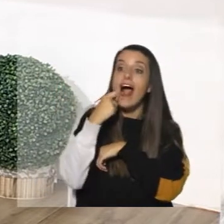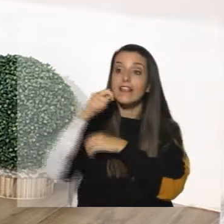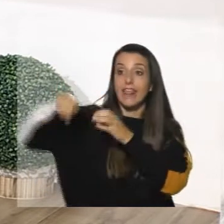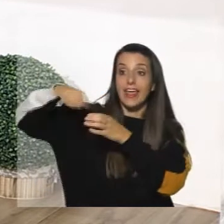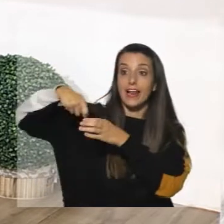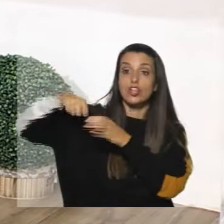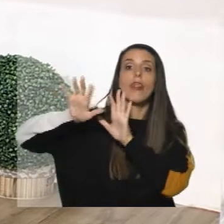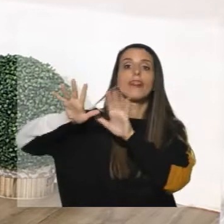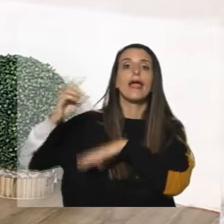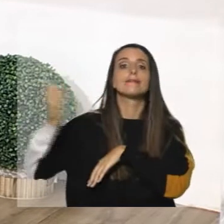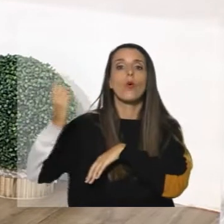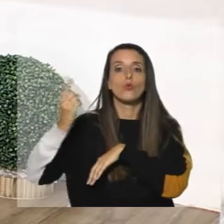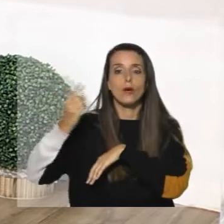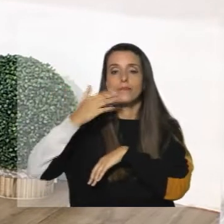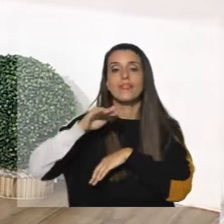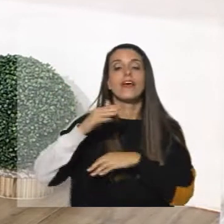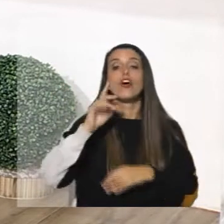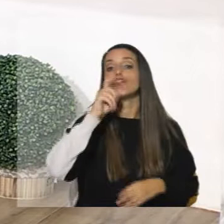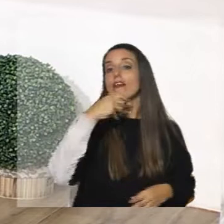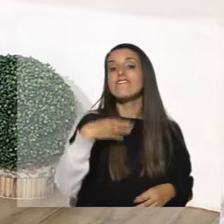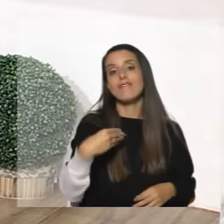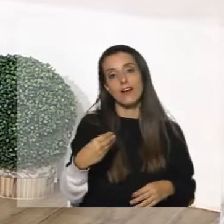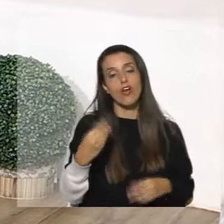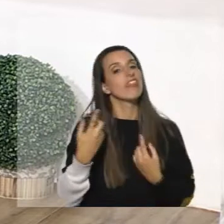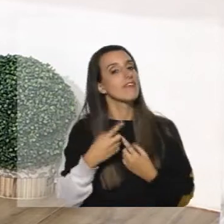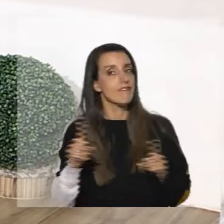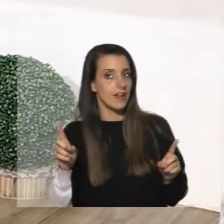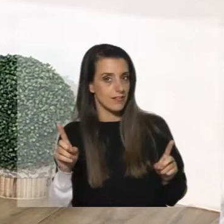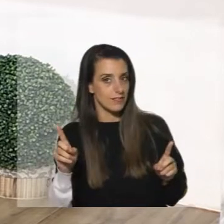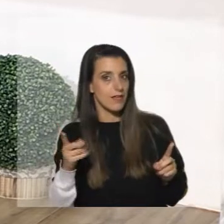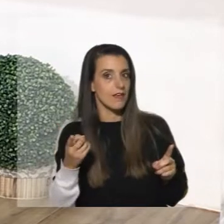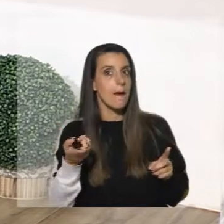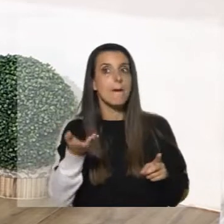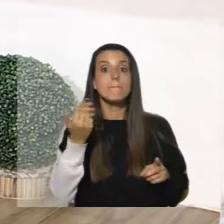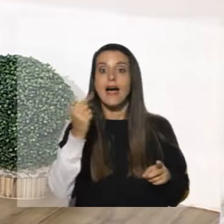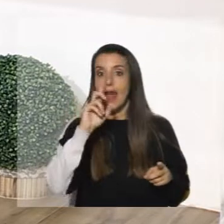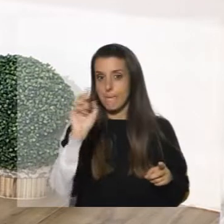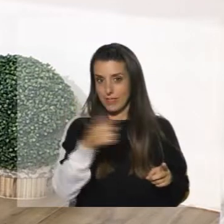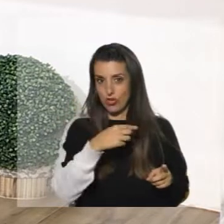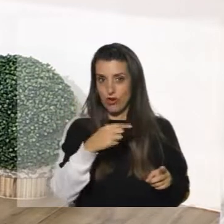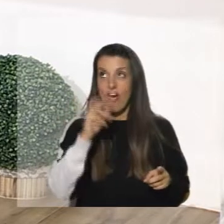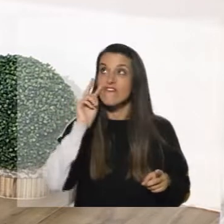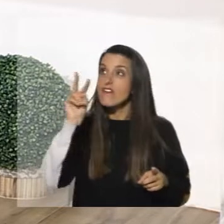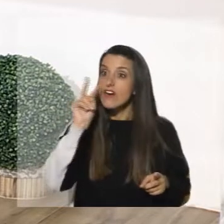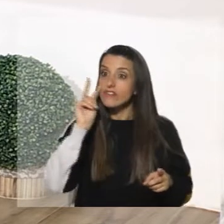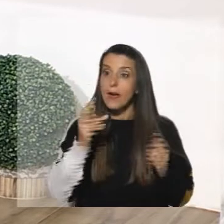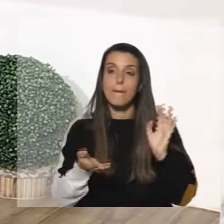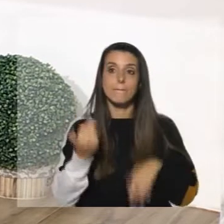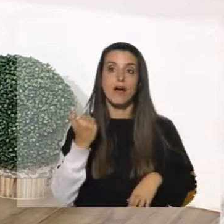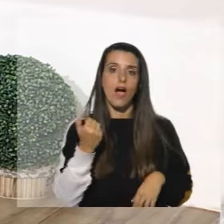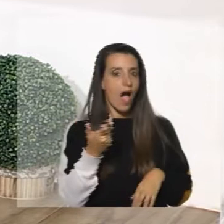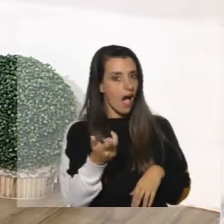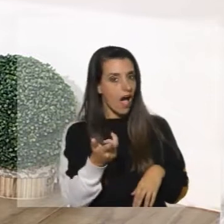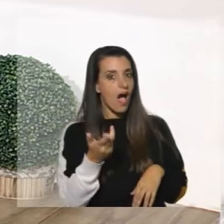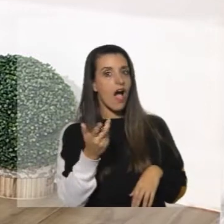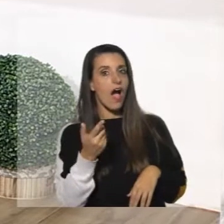Y si fuera chocolate blanco, hay que estar más atento. Y si fuera chocolate blanco, ay, muy bien. Hay que aprendí, estar más atento. Aprendí. Claro. La verdad que te han despojado de